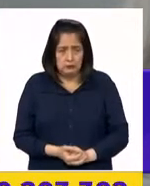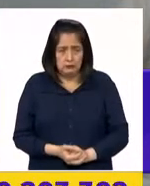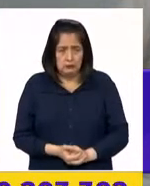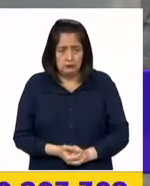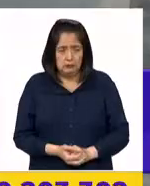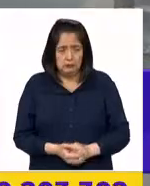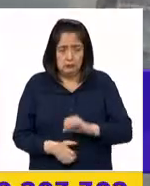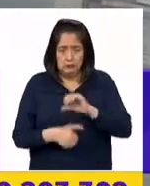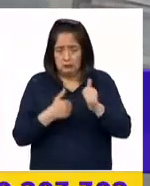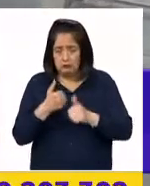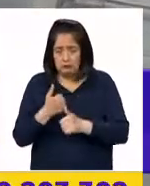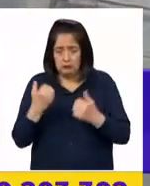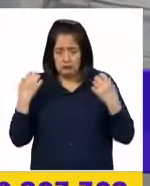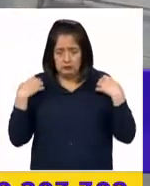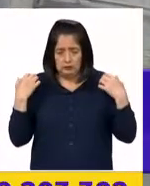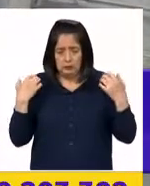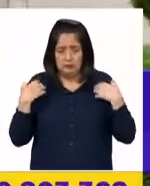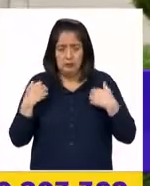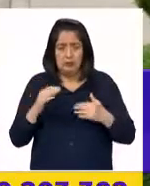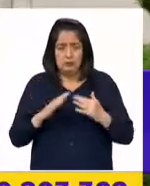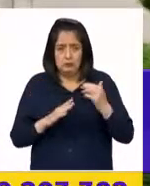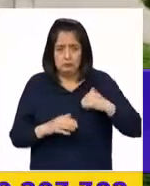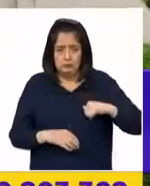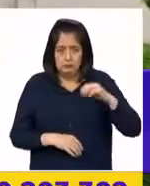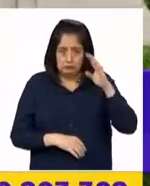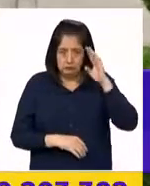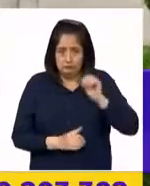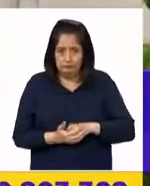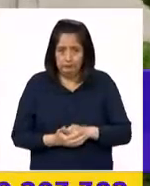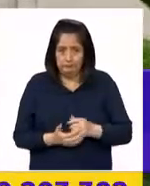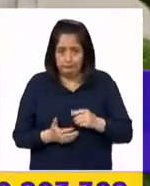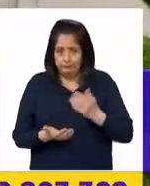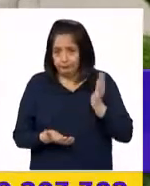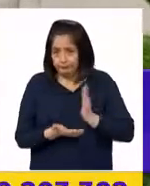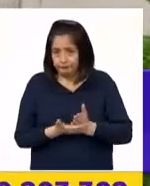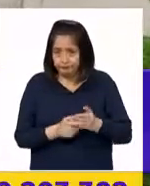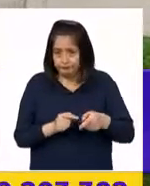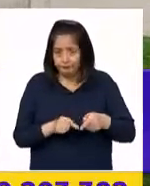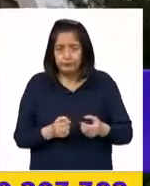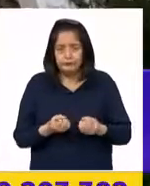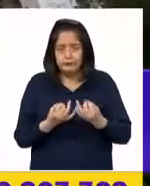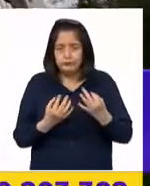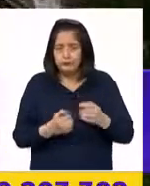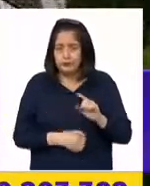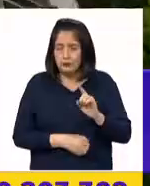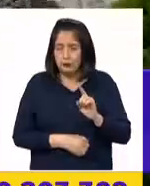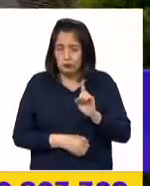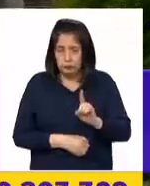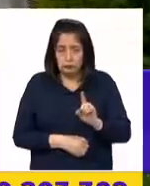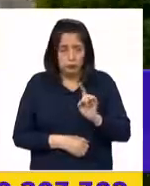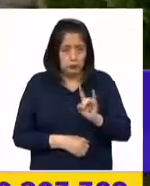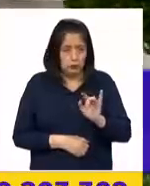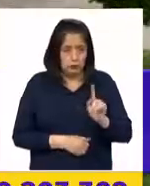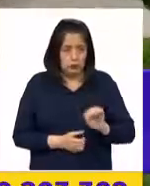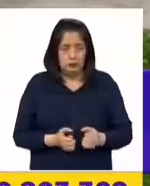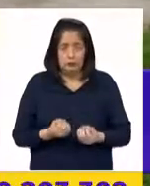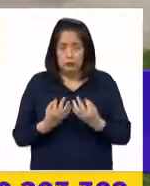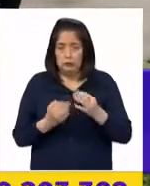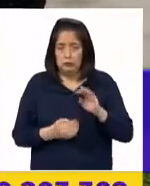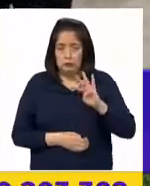De la sugerencia de fiscalización de la Municipalidad de Miraflores. Con sanción en manos, una multa equivalente a una UIT, es decir,